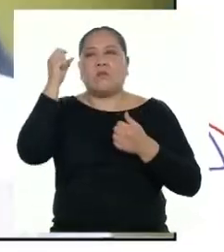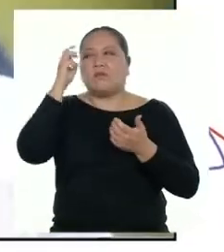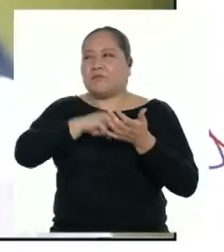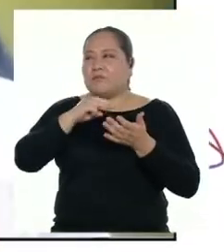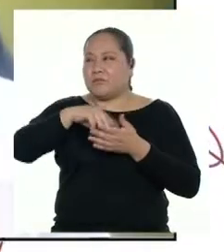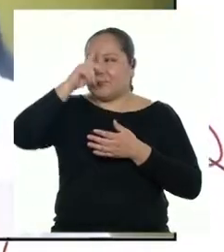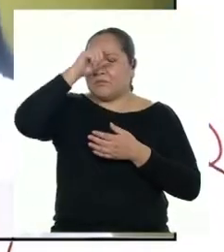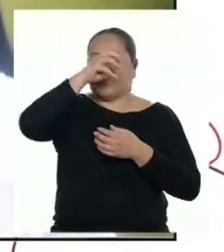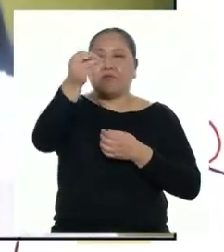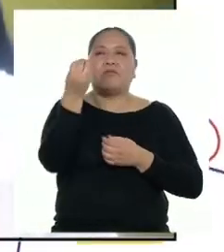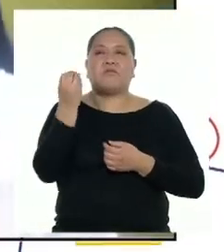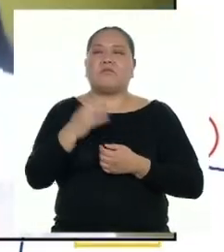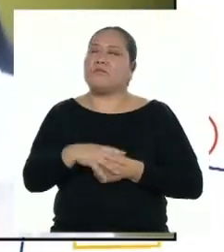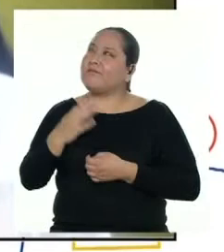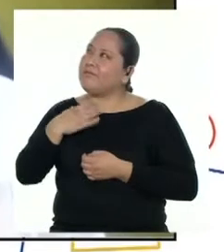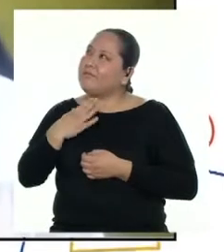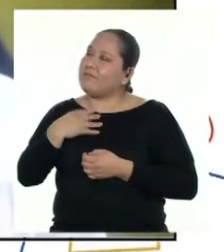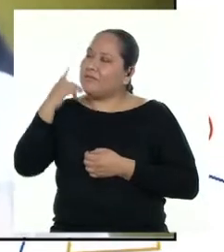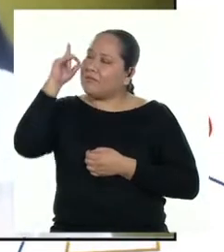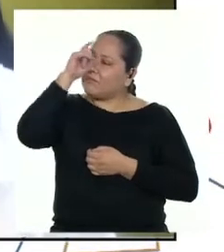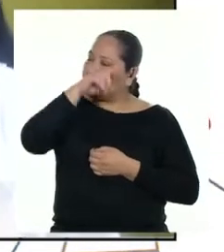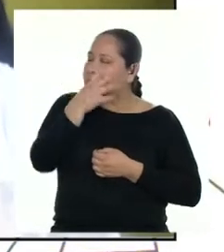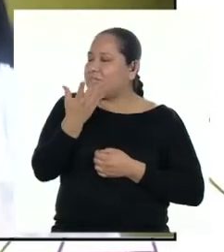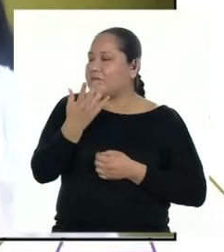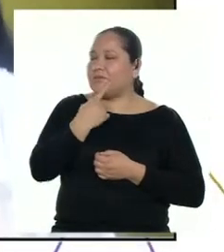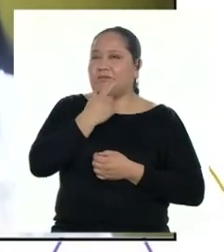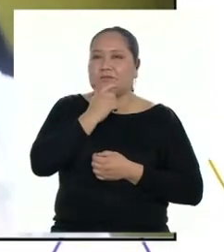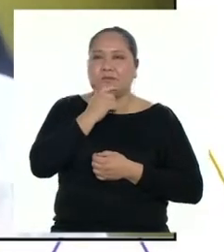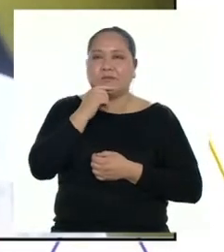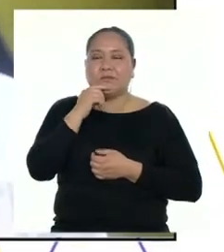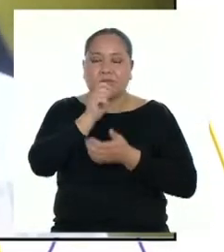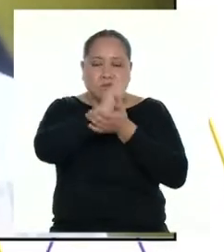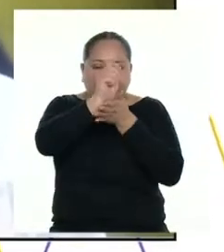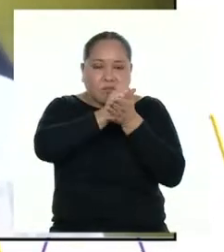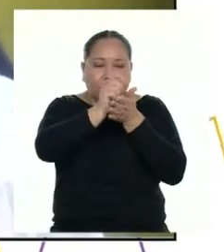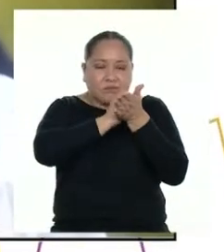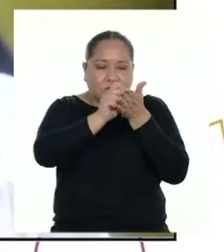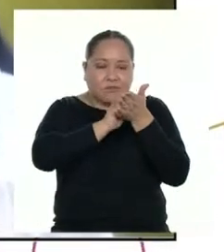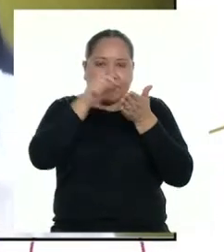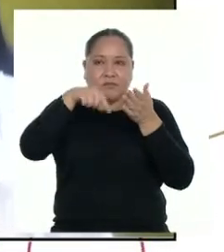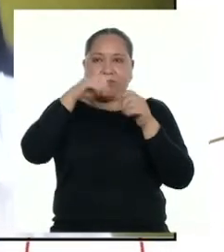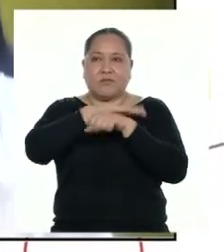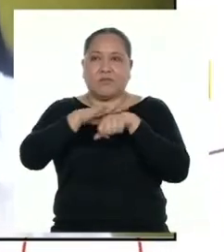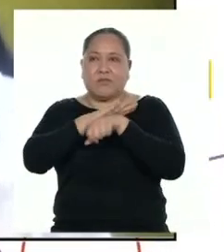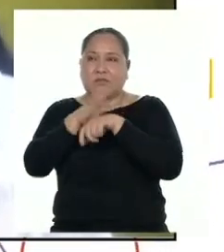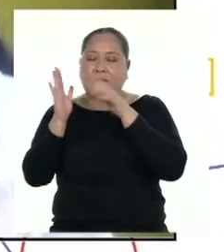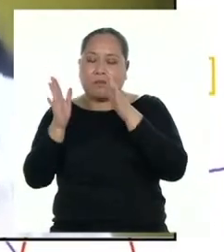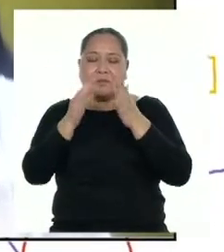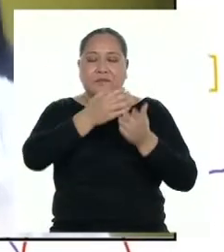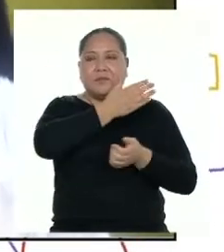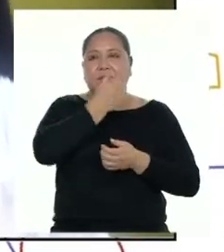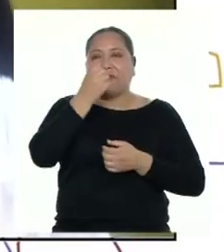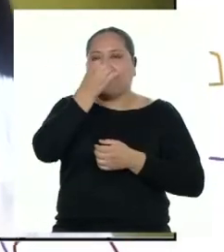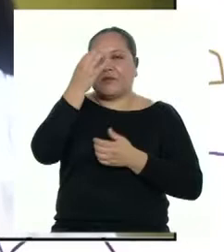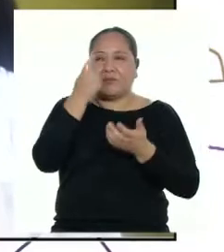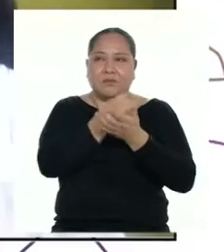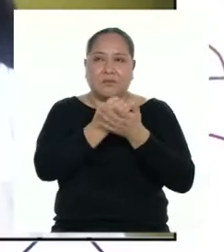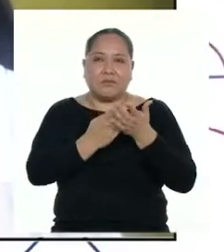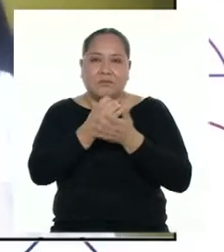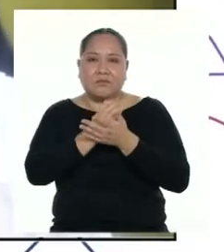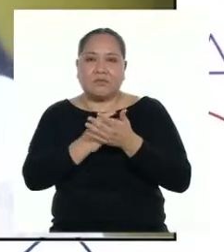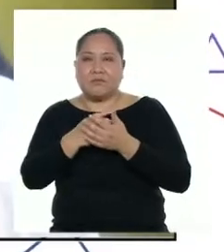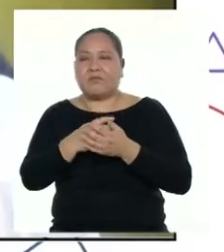qué? Lo que más me costó fue un poco en la textualización de mi plan de mejora. Hubo partes en que me faltaba un poco